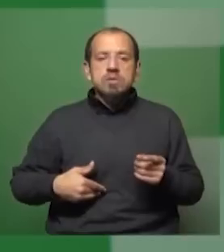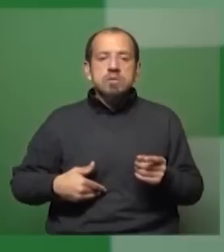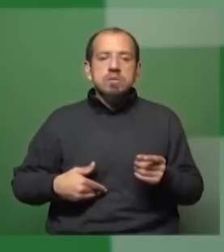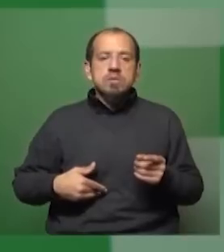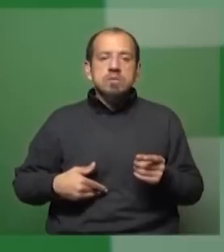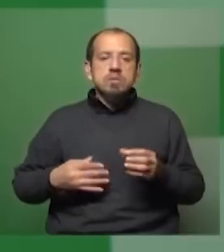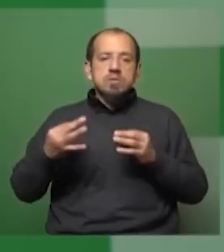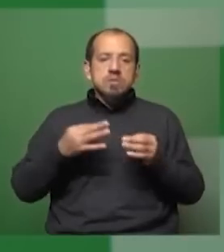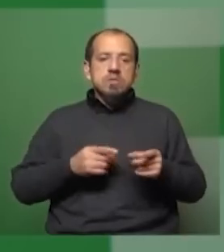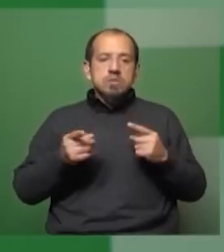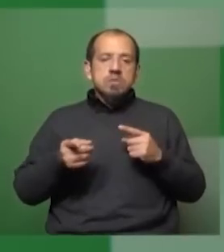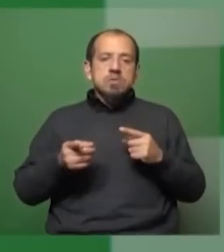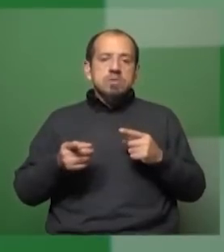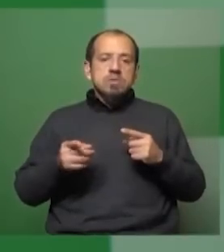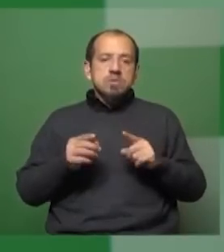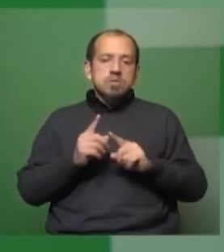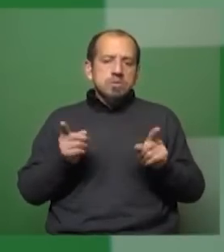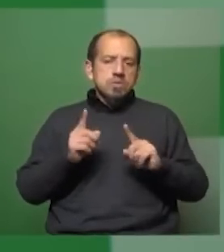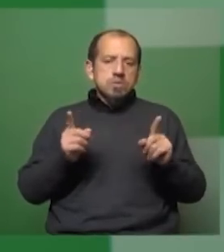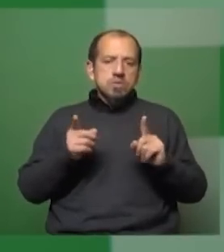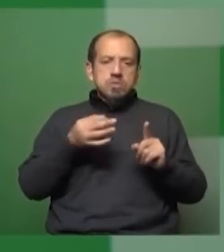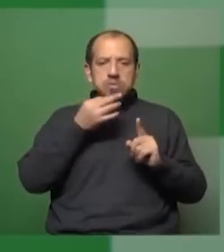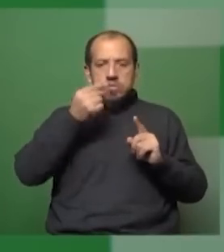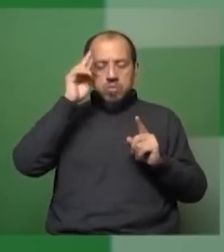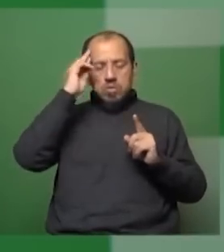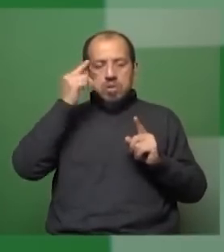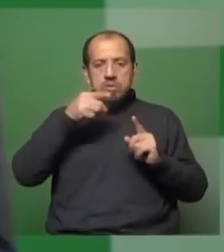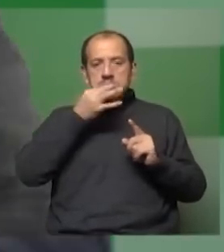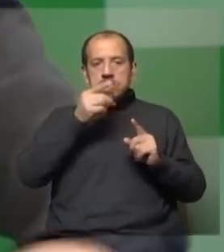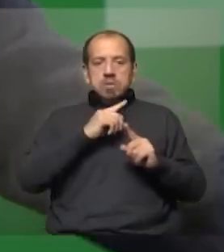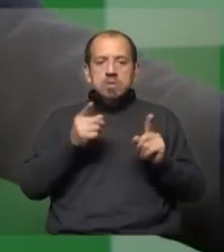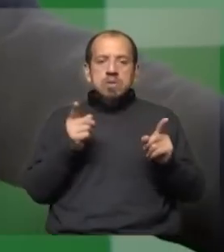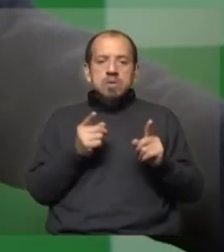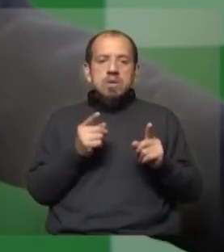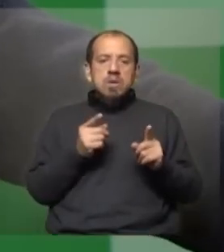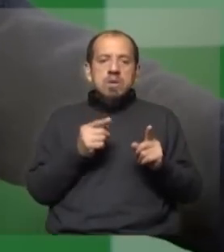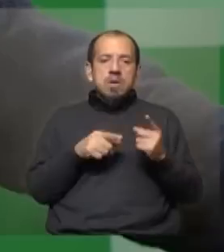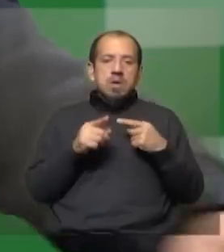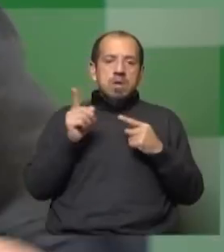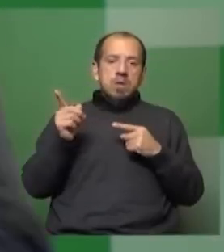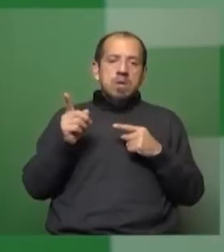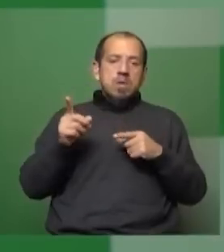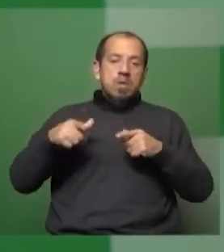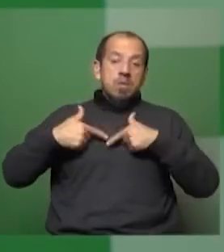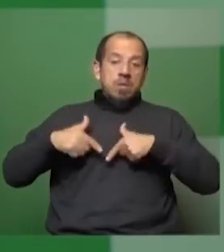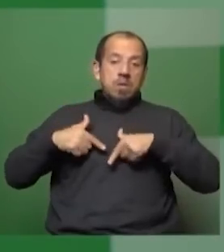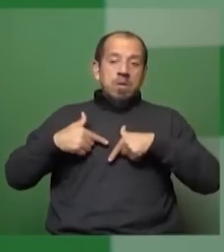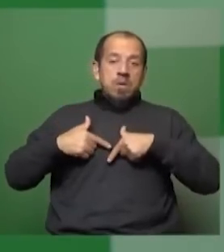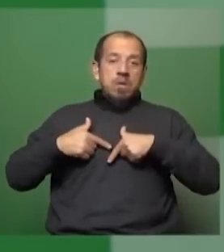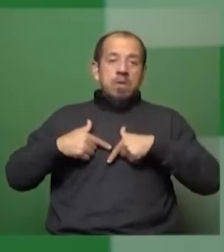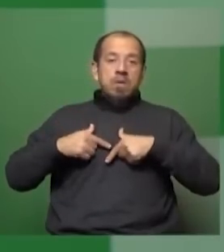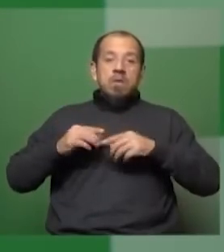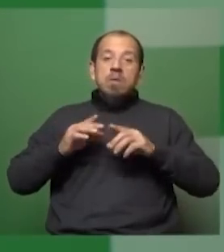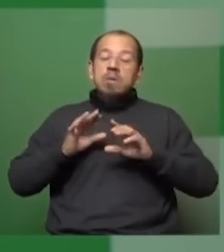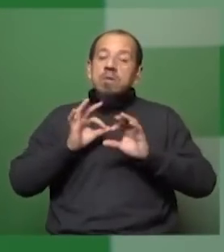a fuego a su hijo que en realidad eso no estaba en consideración por parte de Uruguay O sea que o era un libretazo del ministro de relaciones exteriores o es algo